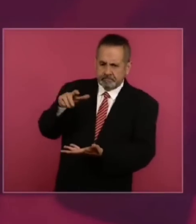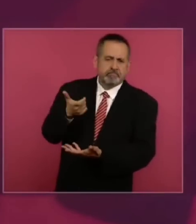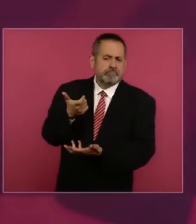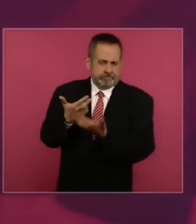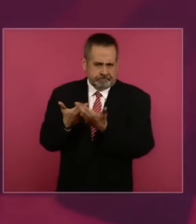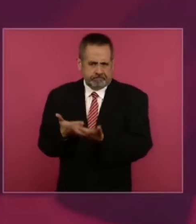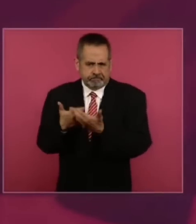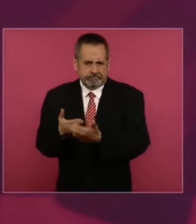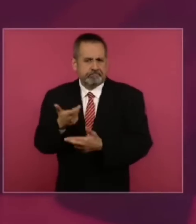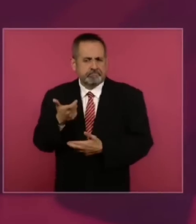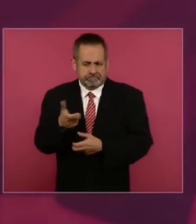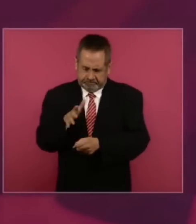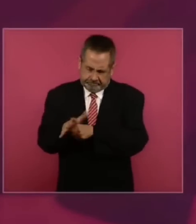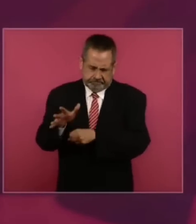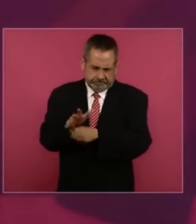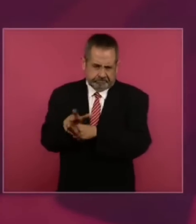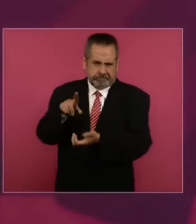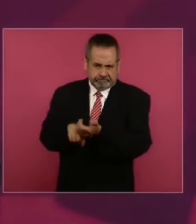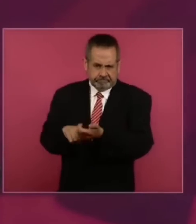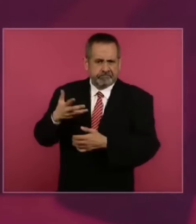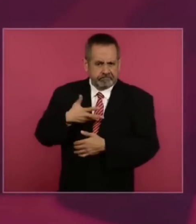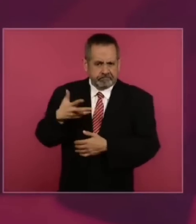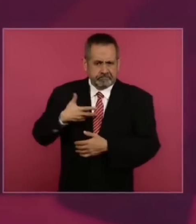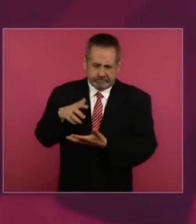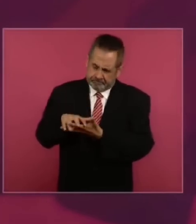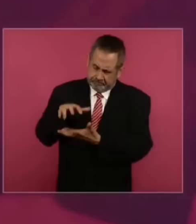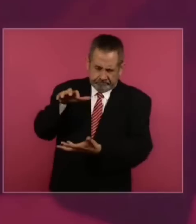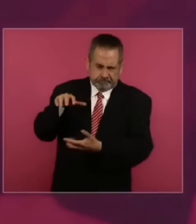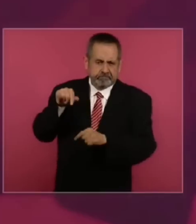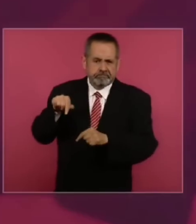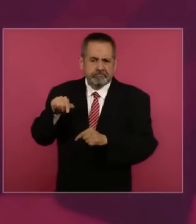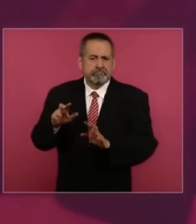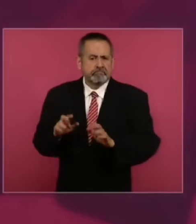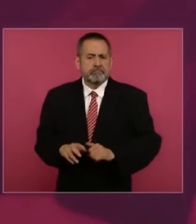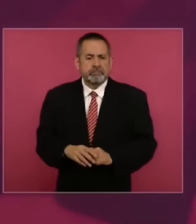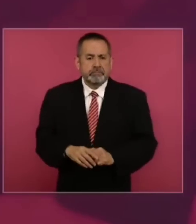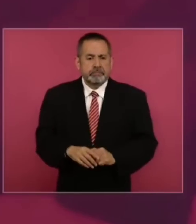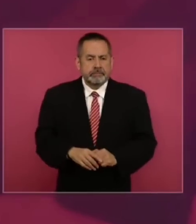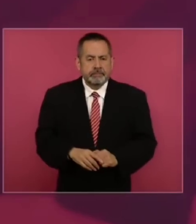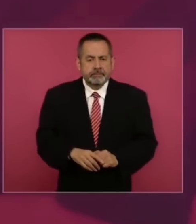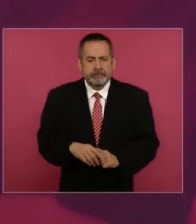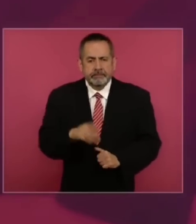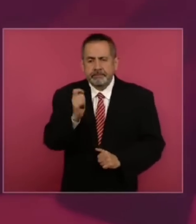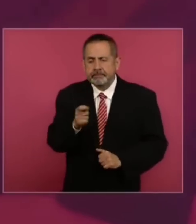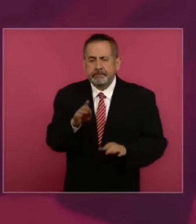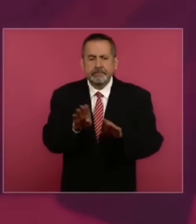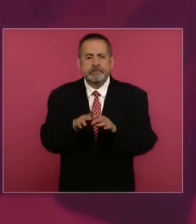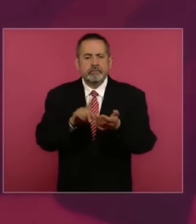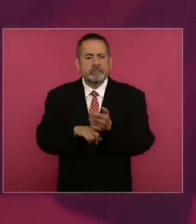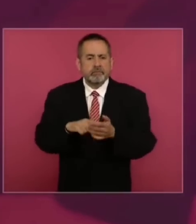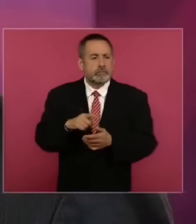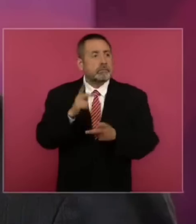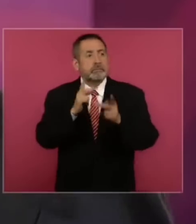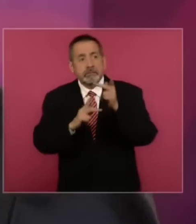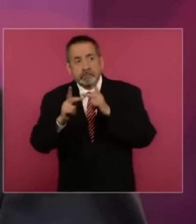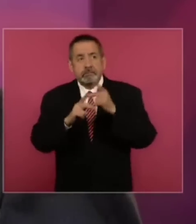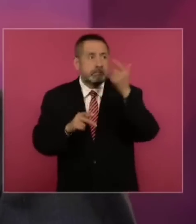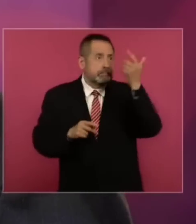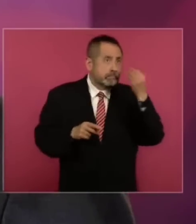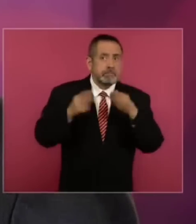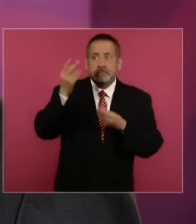eso garantizado Pero además no se trata de fideicomisos